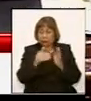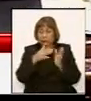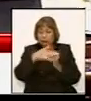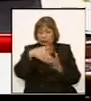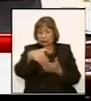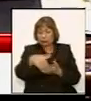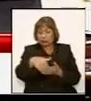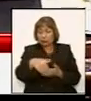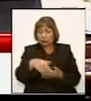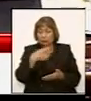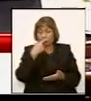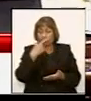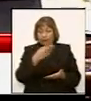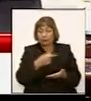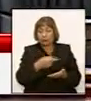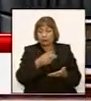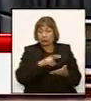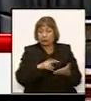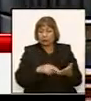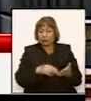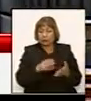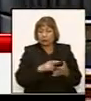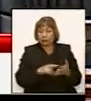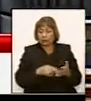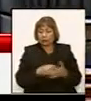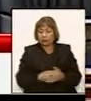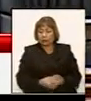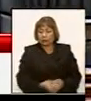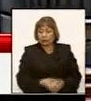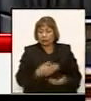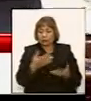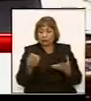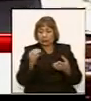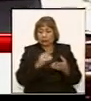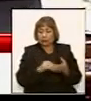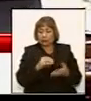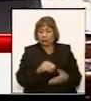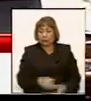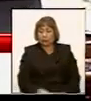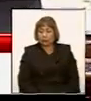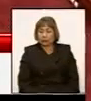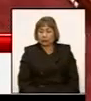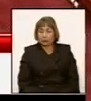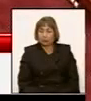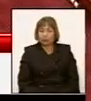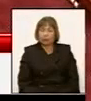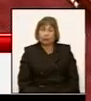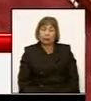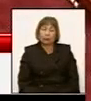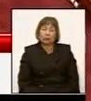tabletas, sin embargo voy a indicar al relator para que dé lectura de los que se ha incluido. Señor relator.